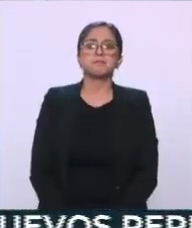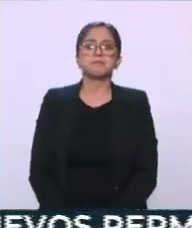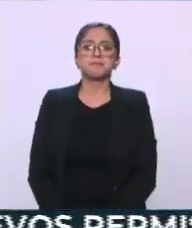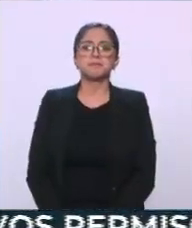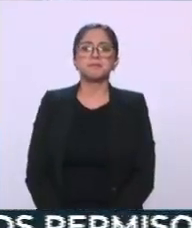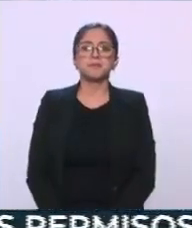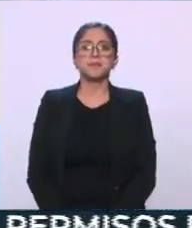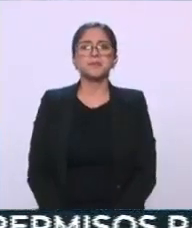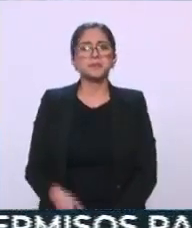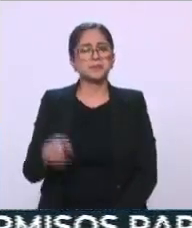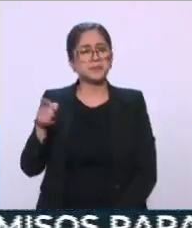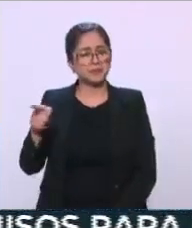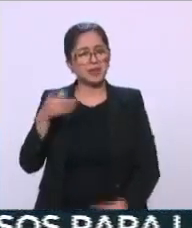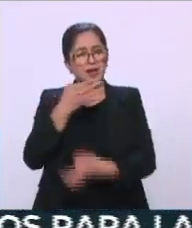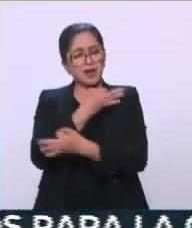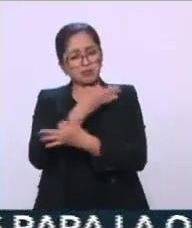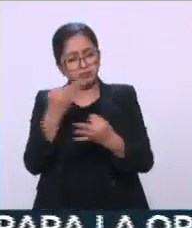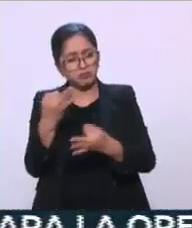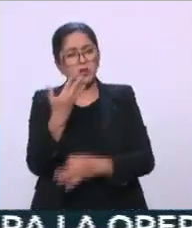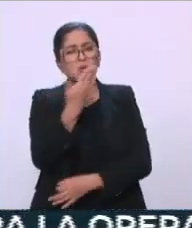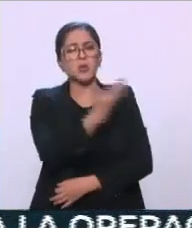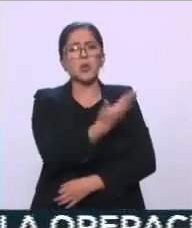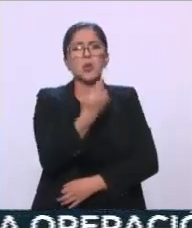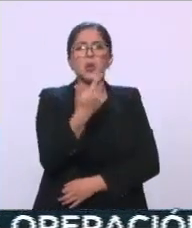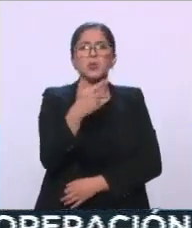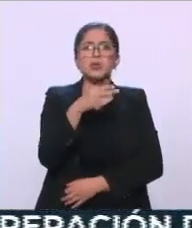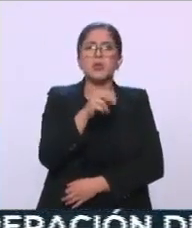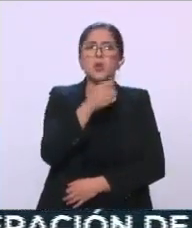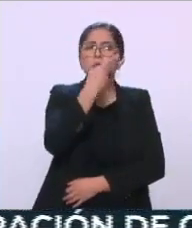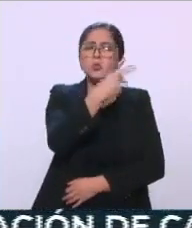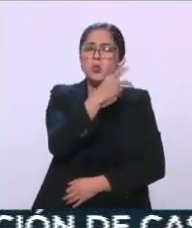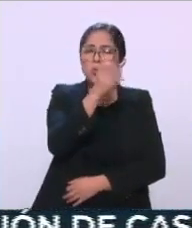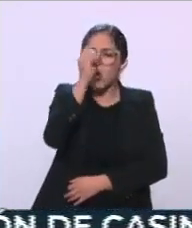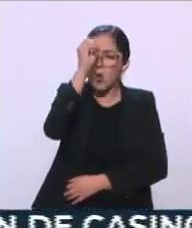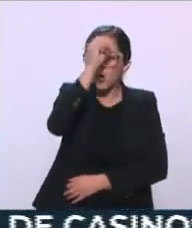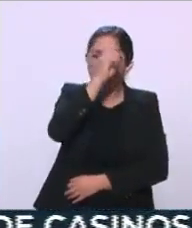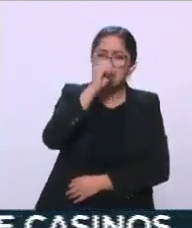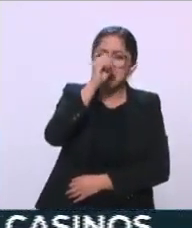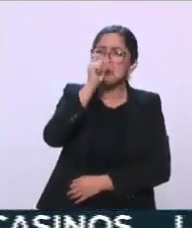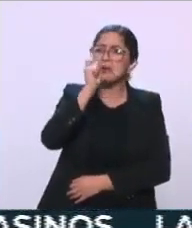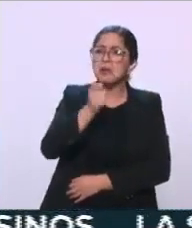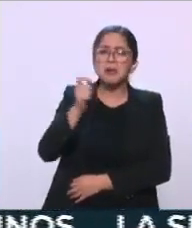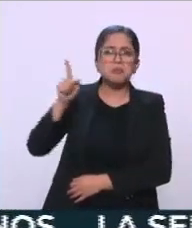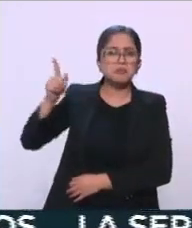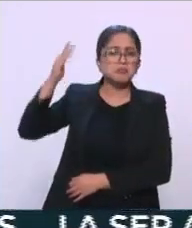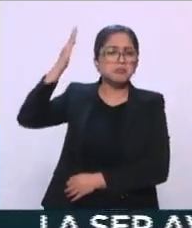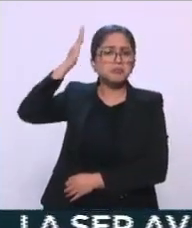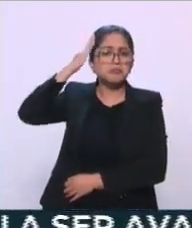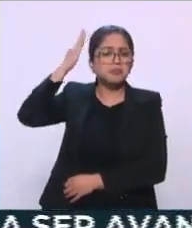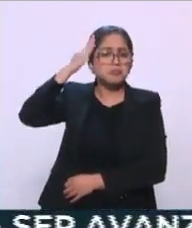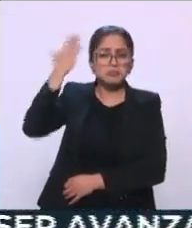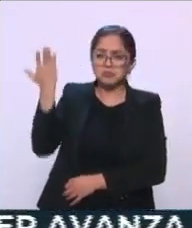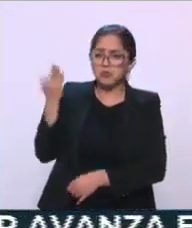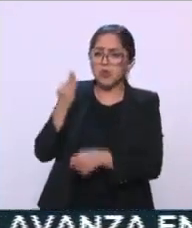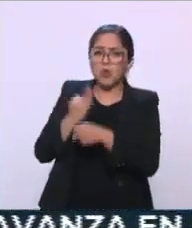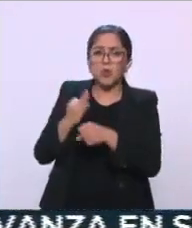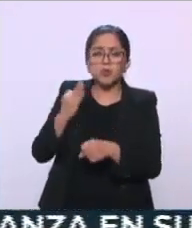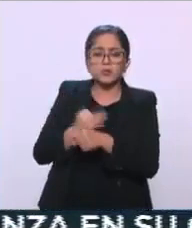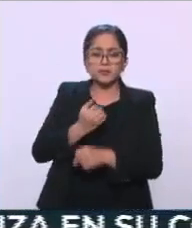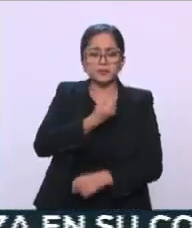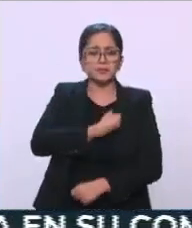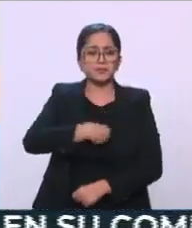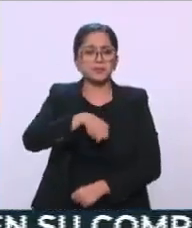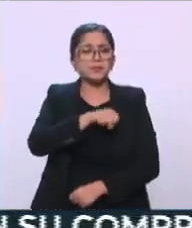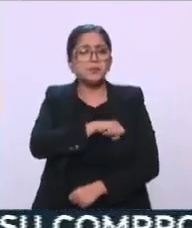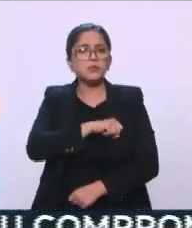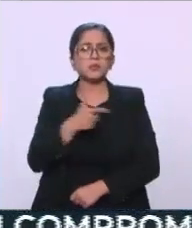Gustavo, ¿cómo ve usted la manera en la que la autoridad actual, la autoridad de salud, el